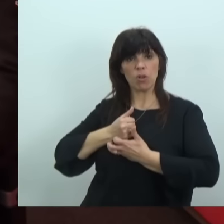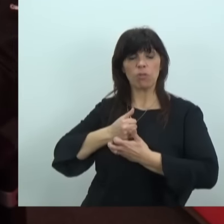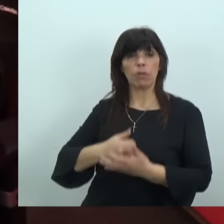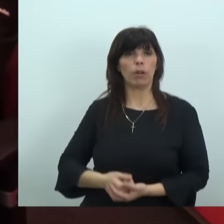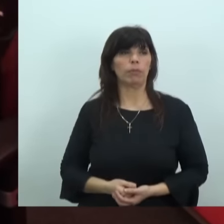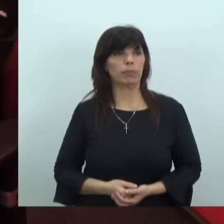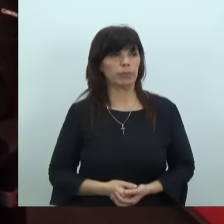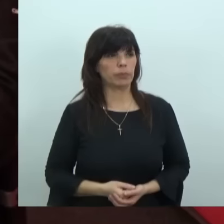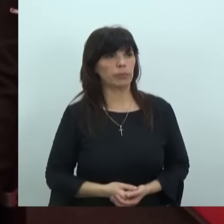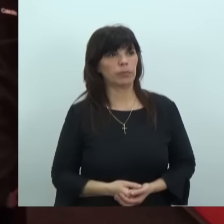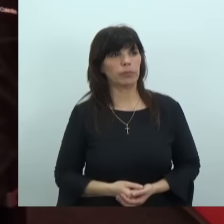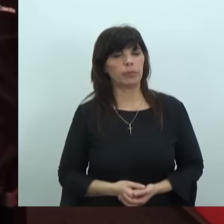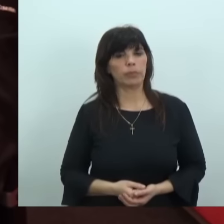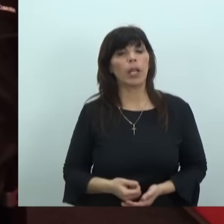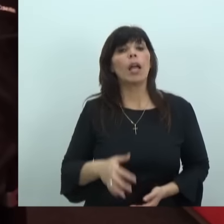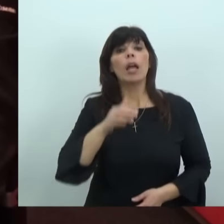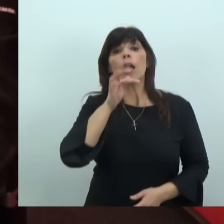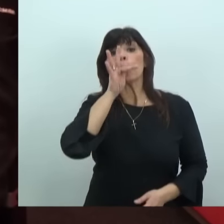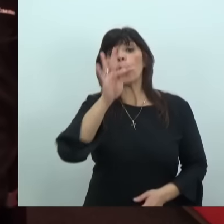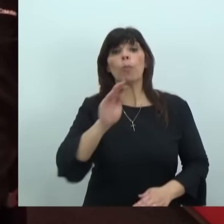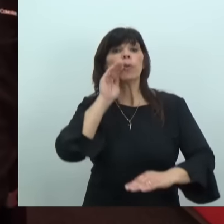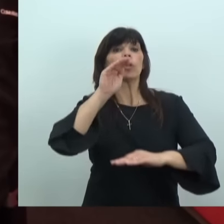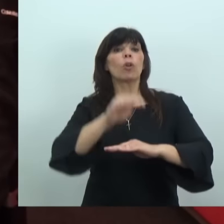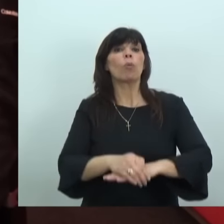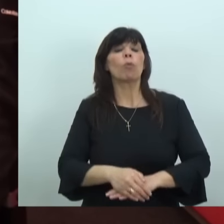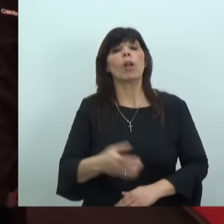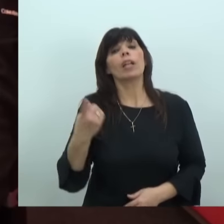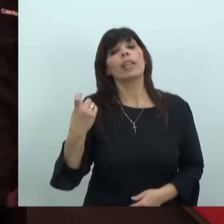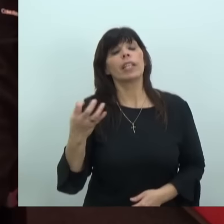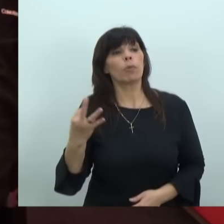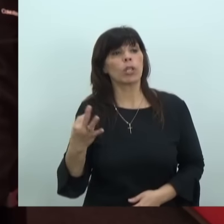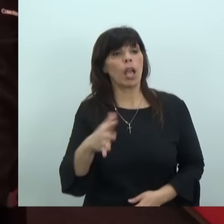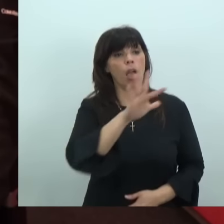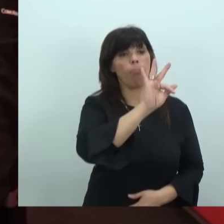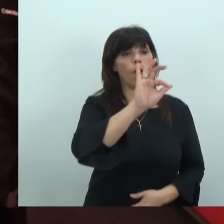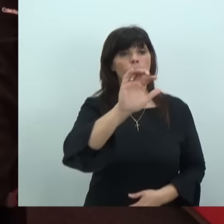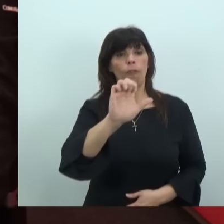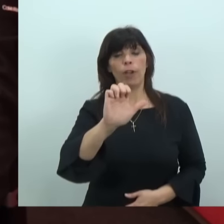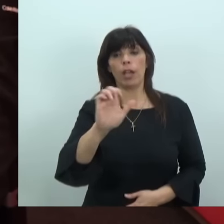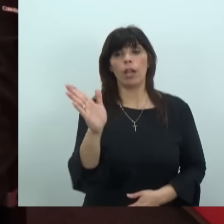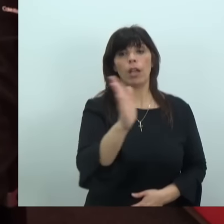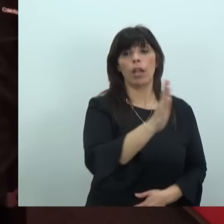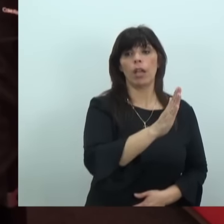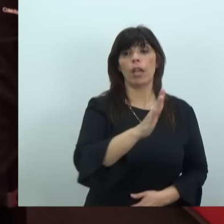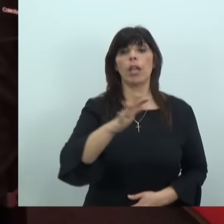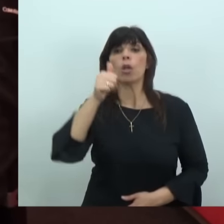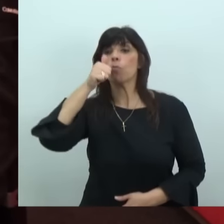¿Qué necesitamos para que las promesas se cumplan? Fe y paciencia. Fe